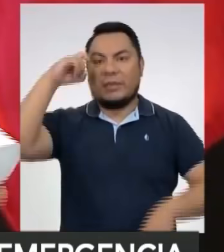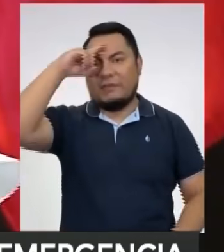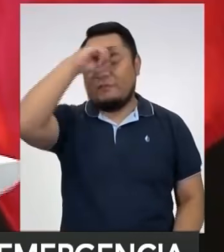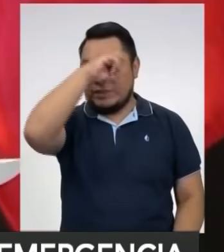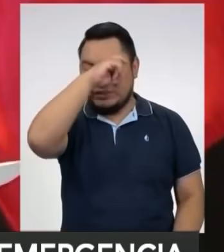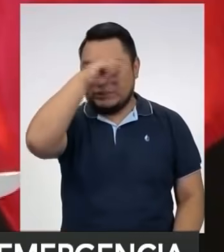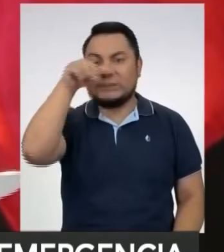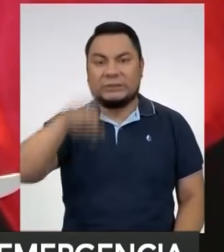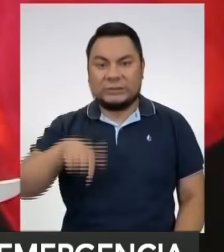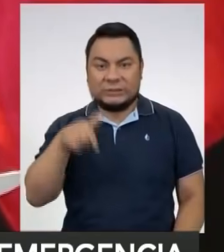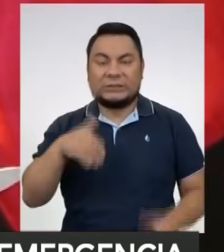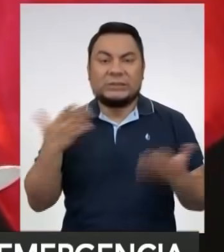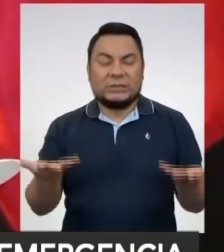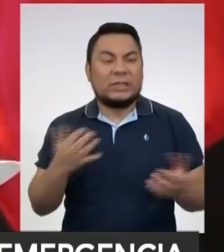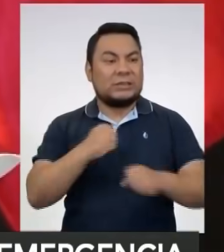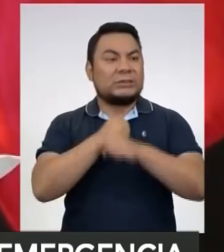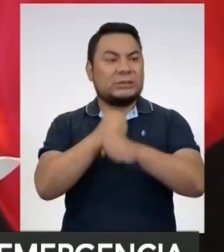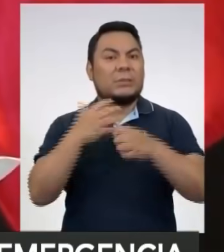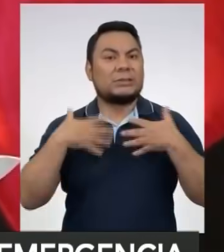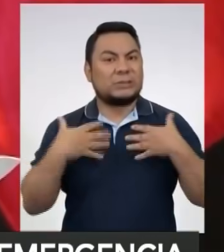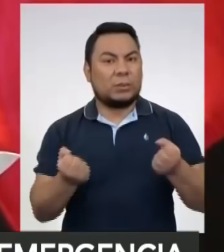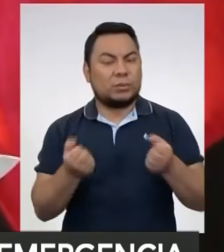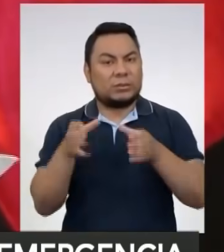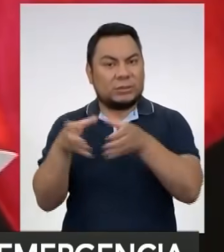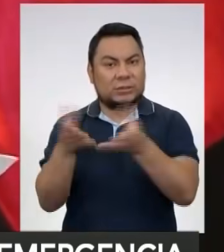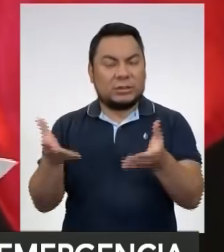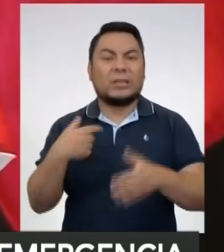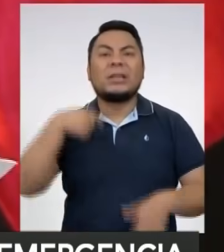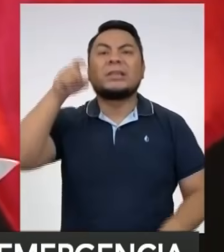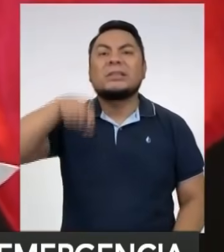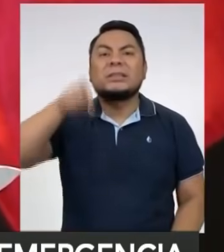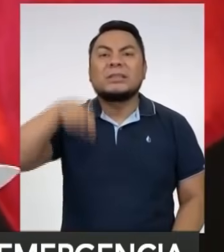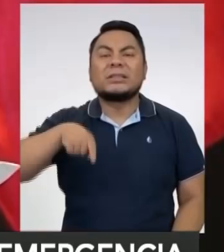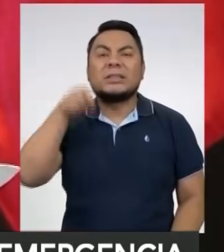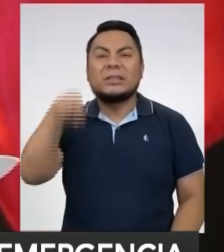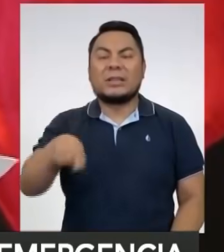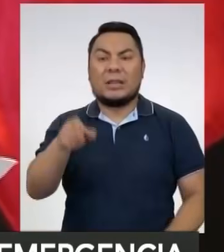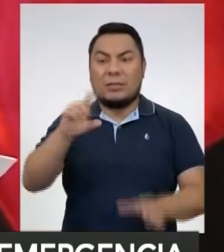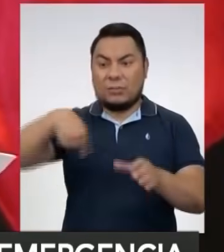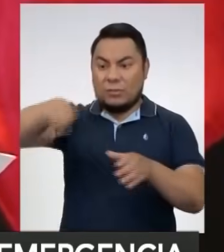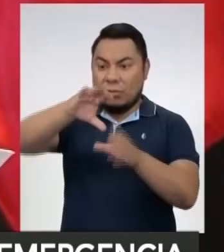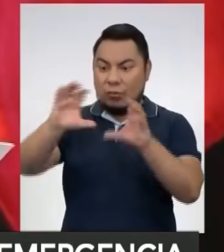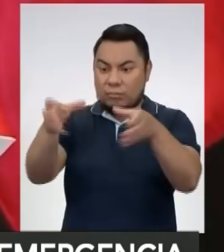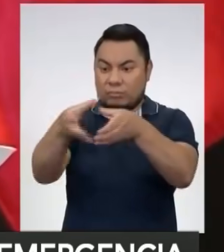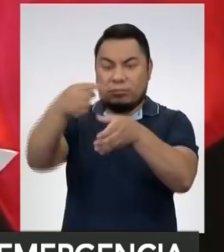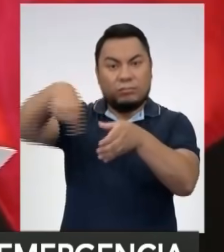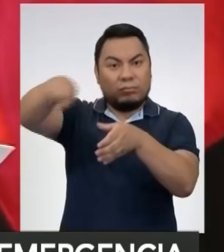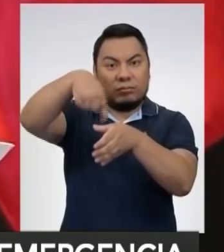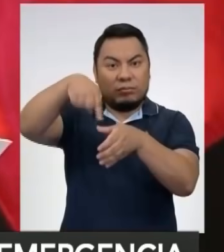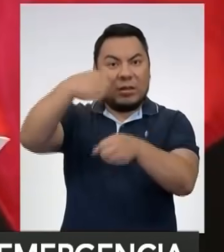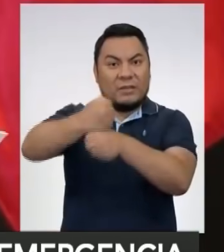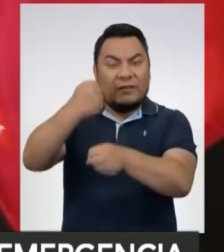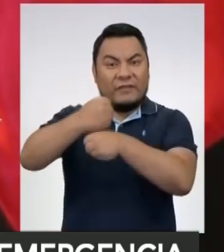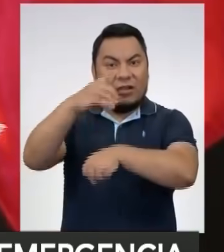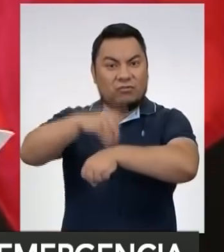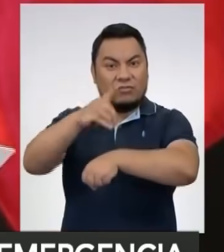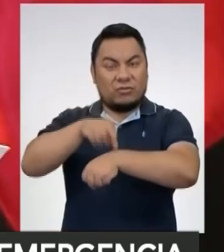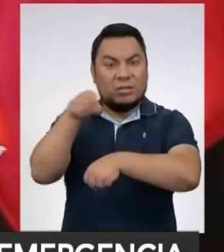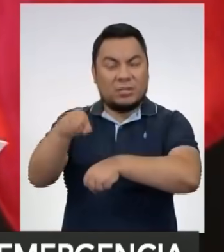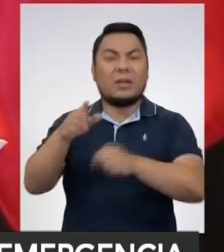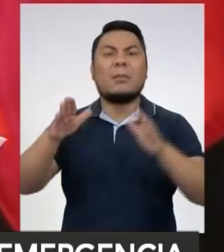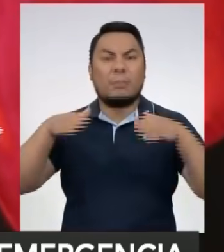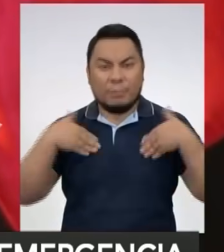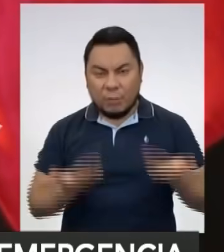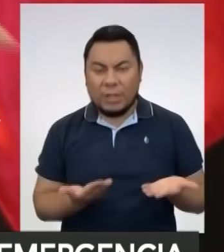está pasando el sistema de salud y donde requerimos que el personal pueda realmente, al